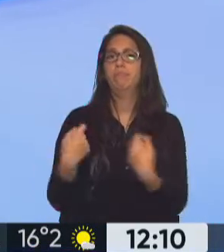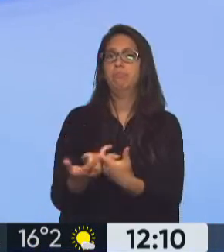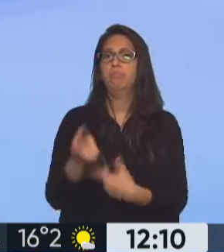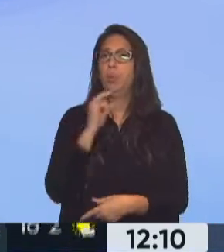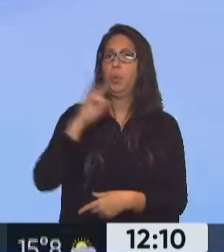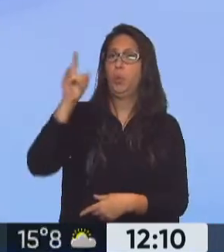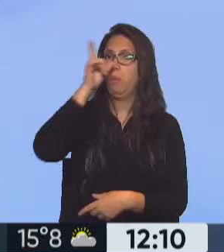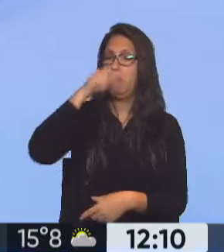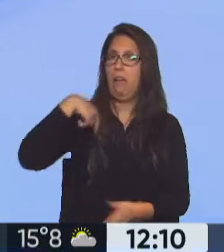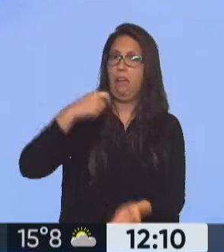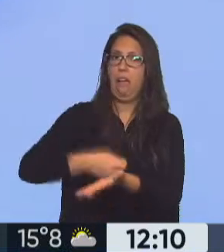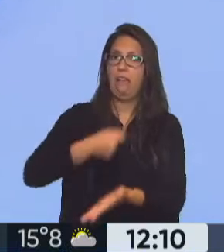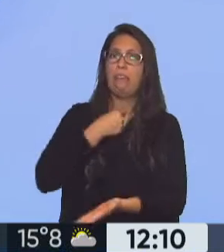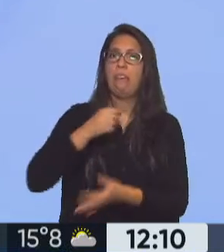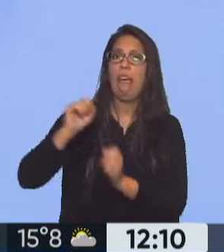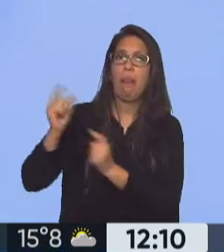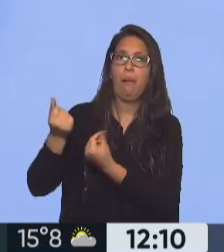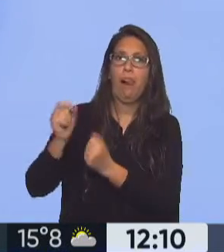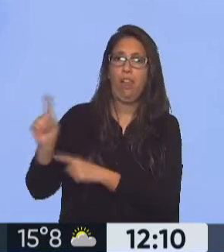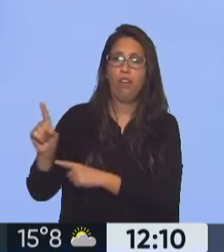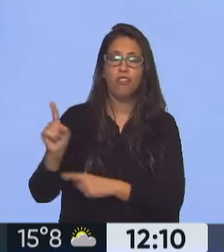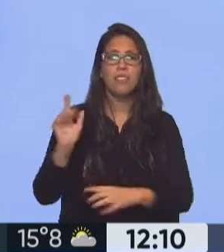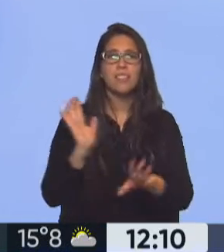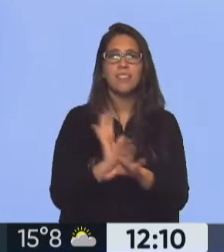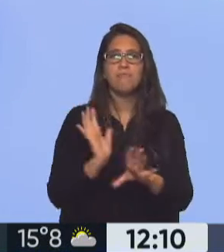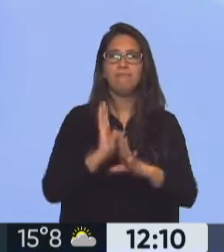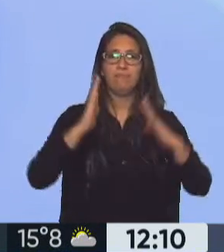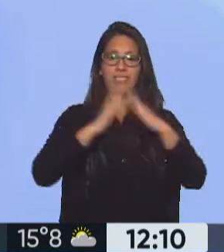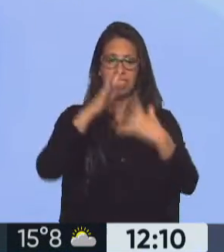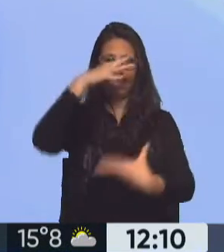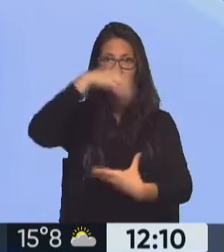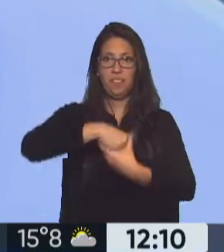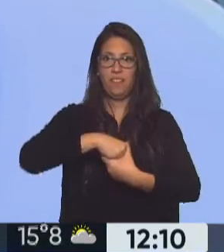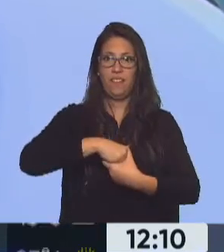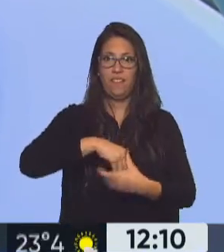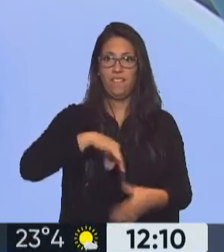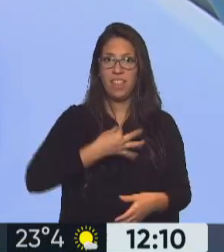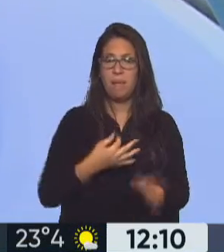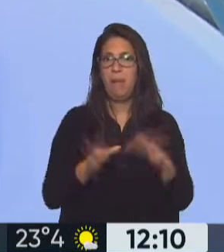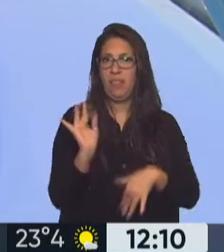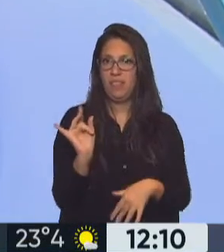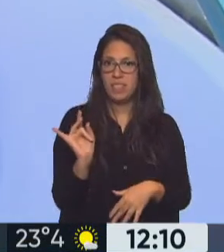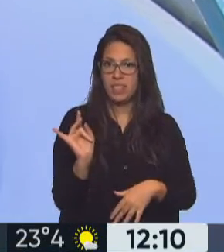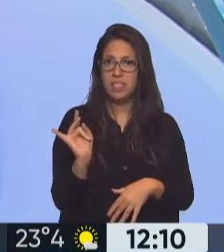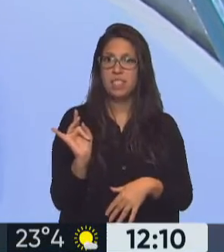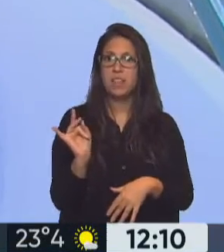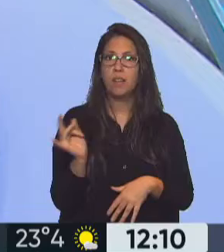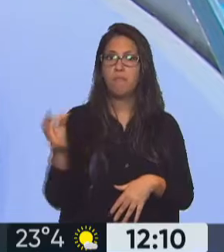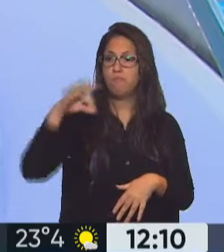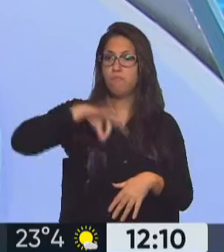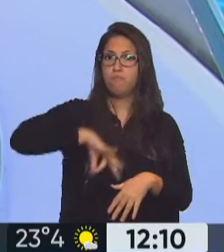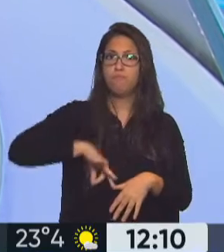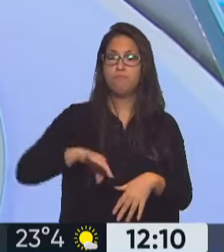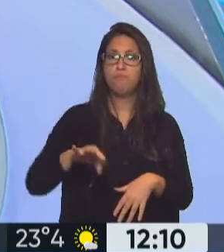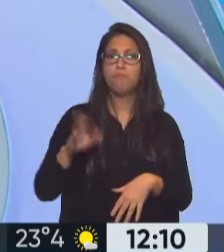progenitor, al progenitor. Entonces, digamos, son hogares donde la vida, en suma, es mucho más difícil, tienen un ingreso promedio que es